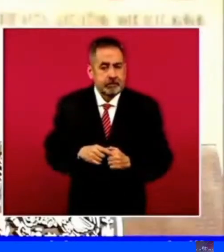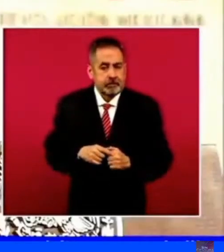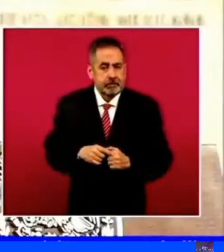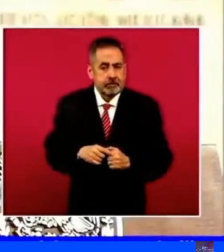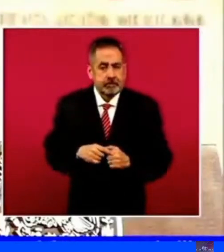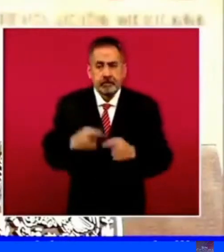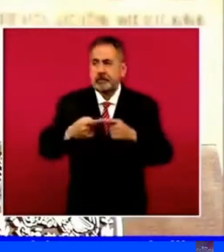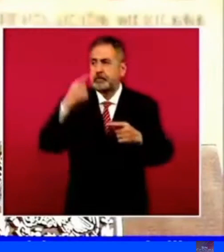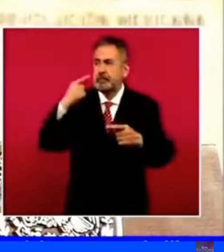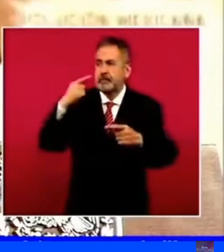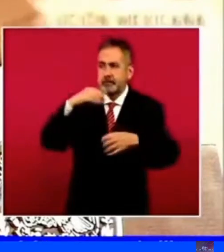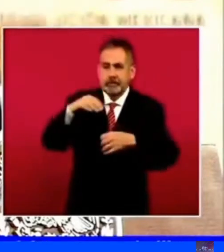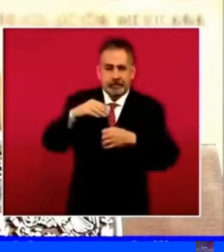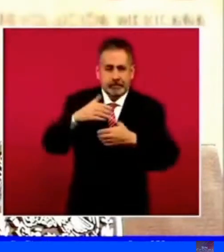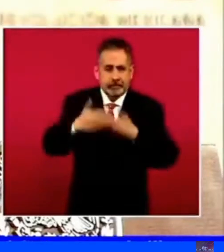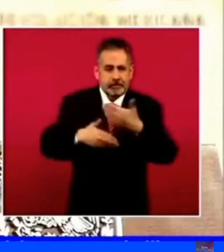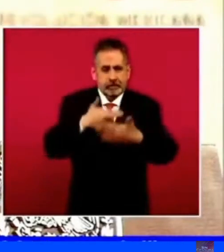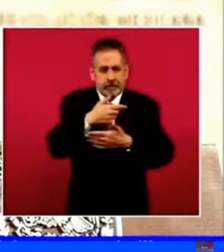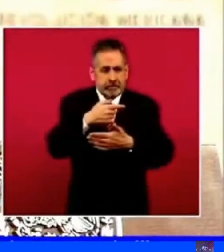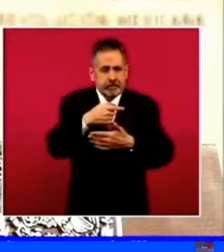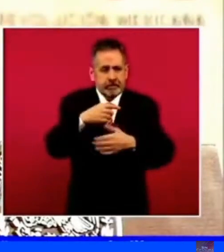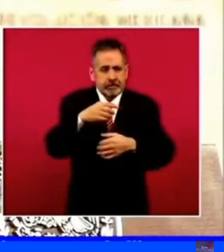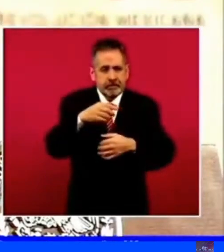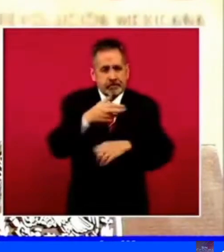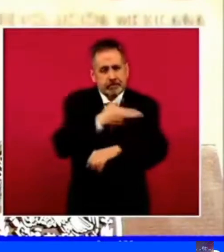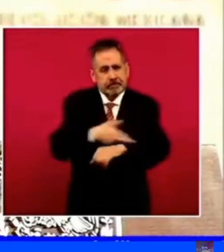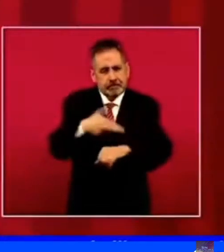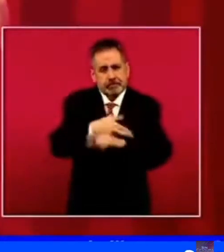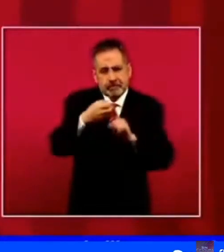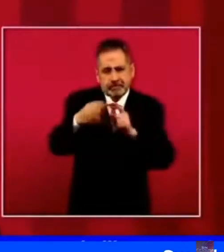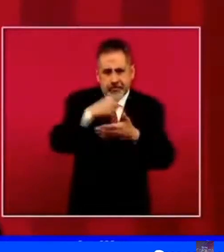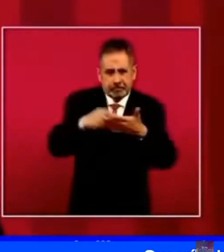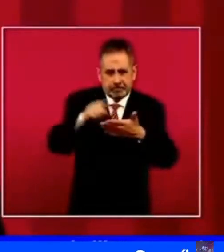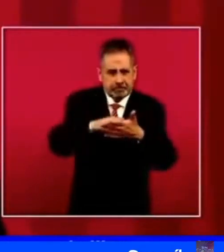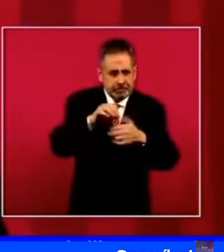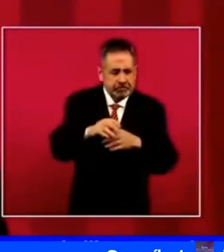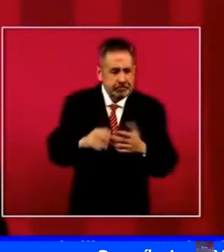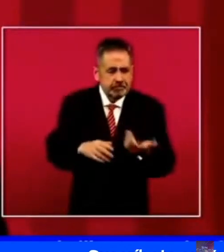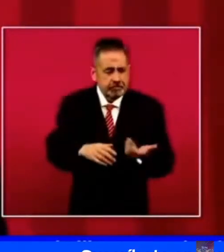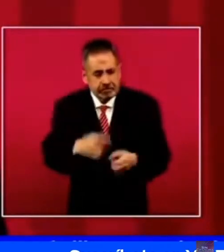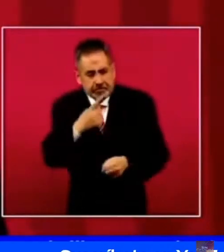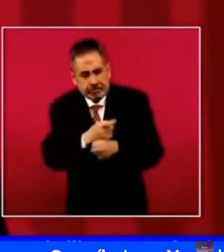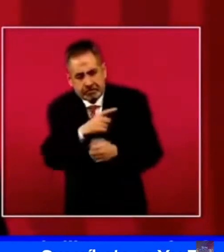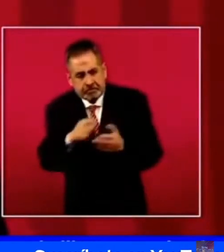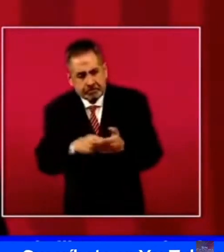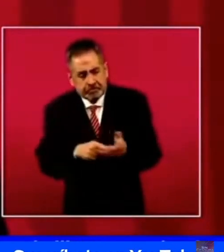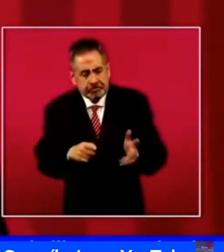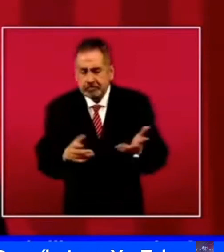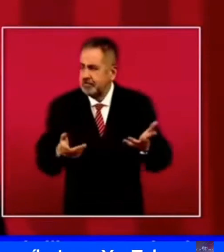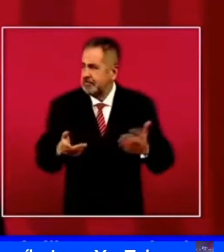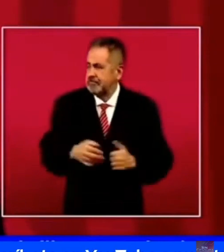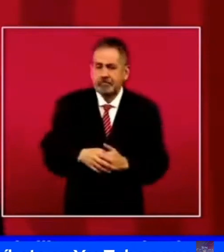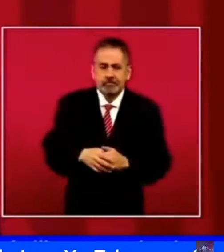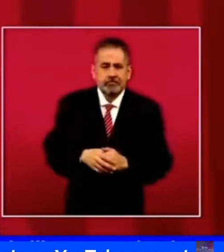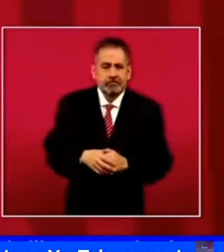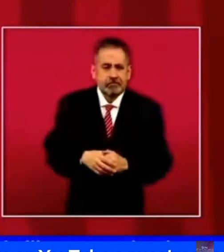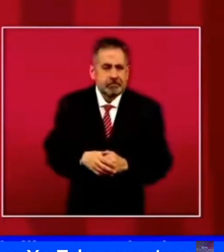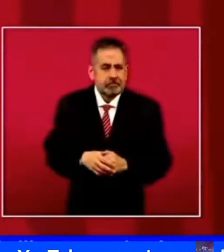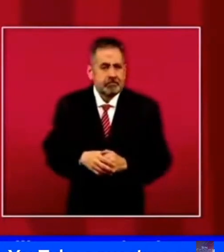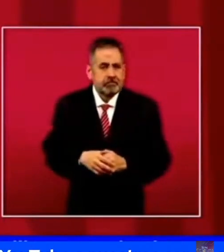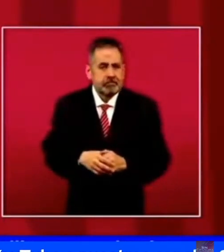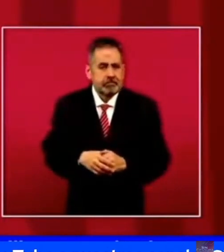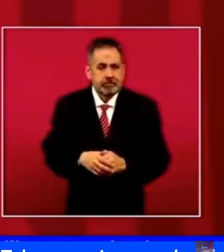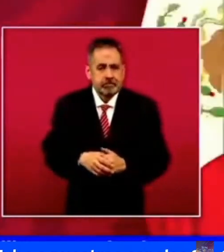selecciones en otros procesos de selección pero aunque esa cara a primer lugar todo